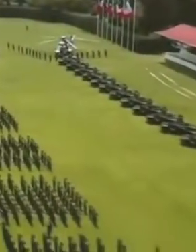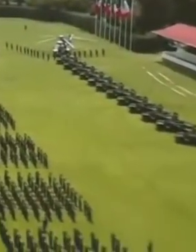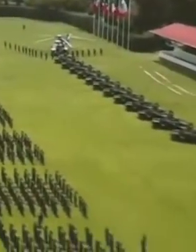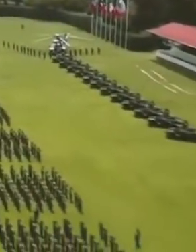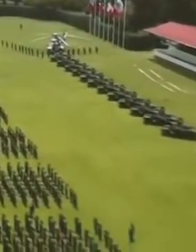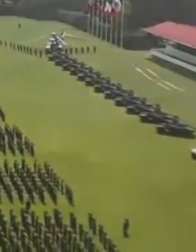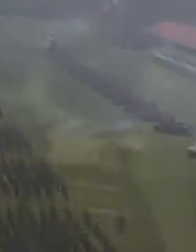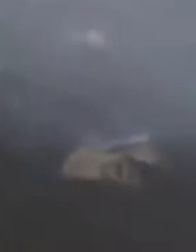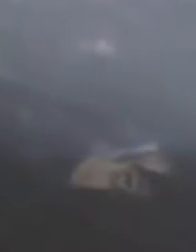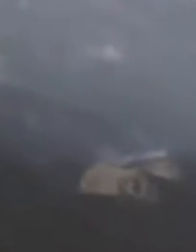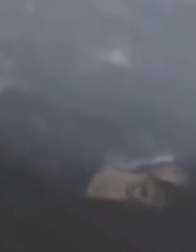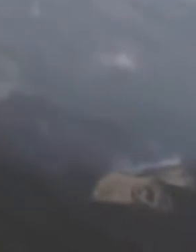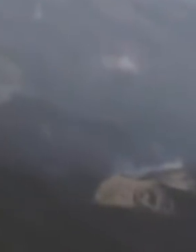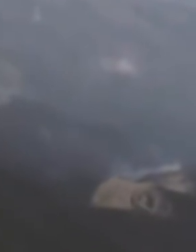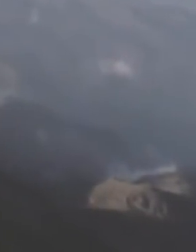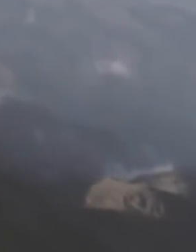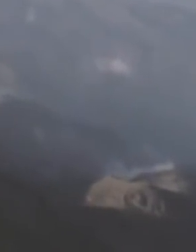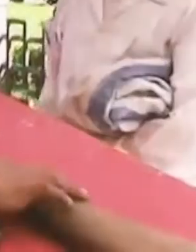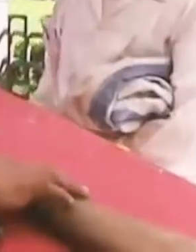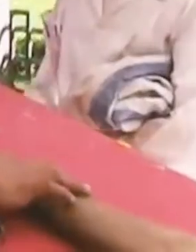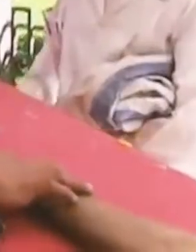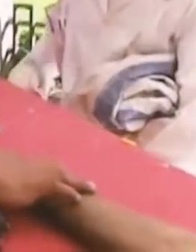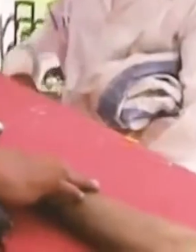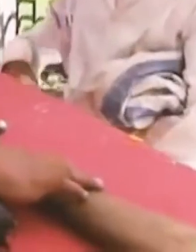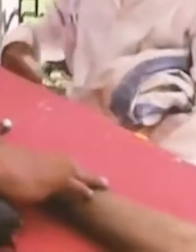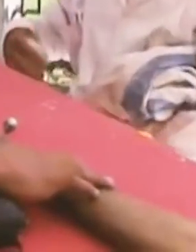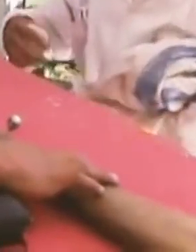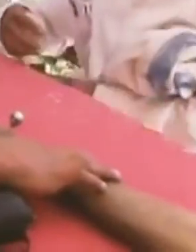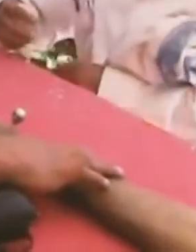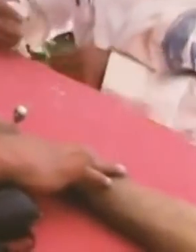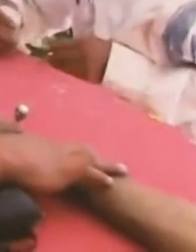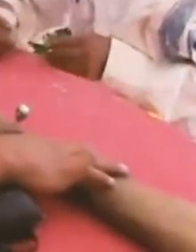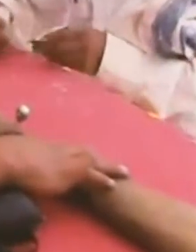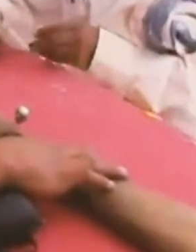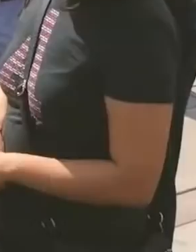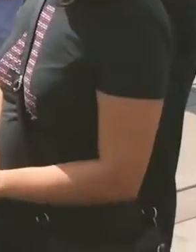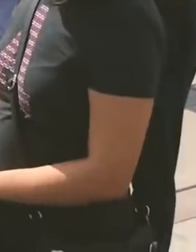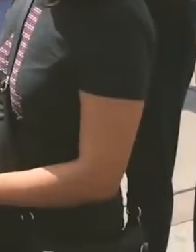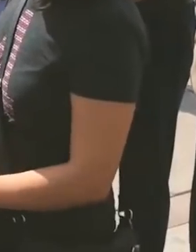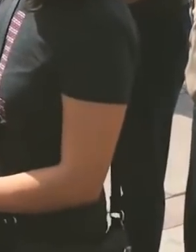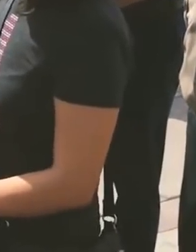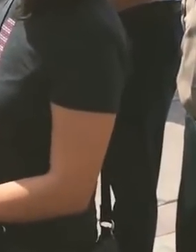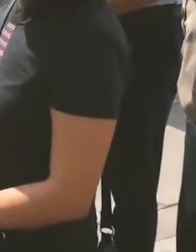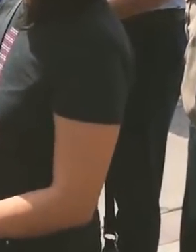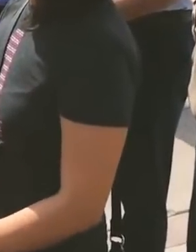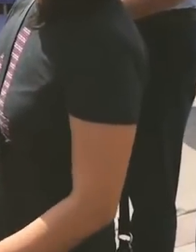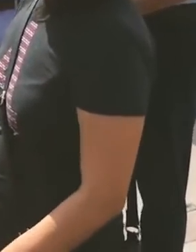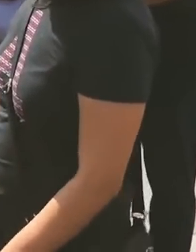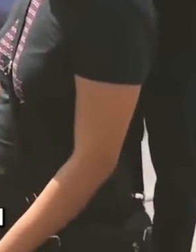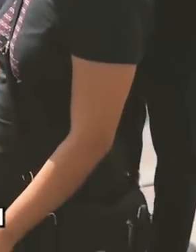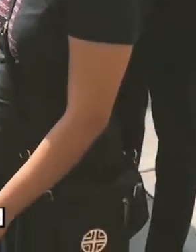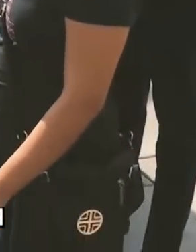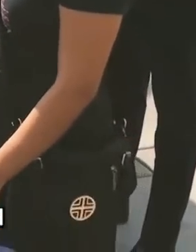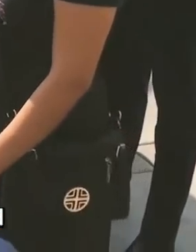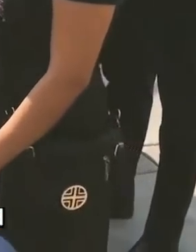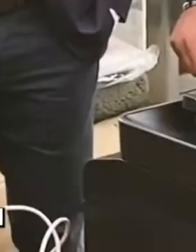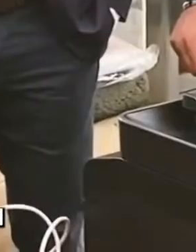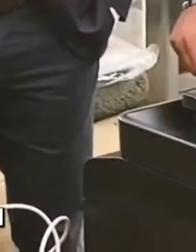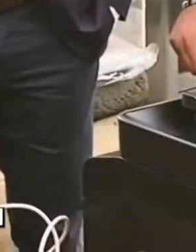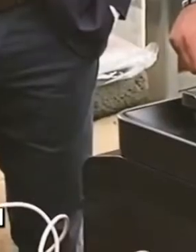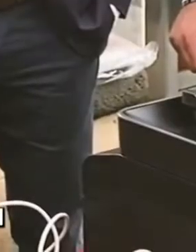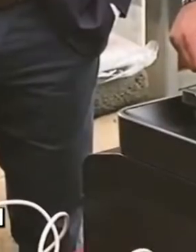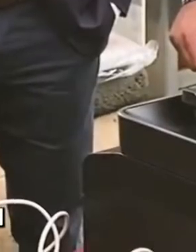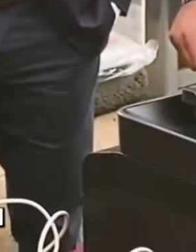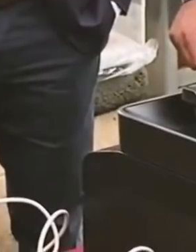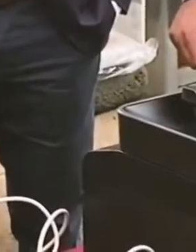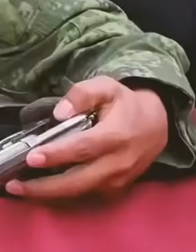El Ejército y Fuerza Aérea Mexicanos te invitan a participar en la campaña Canje de Armas de Fuego, porque a todos nos